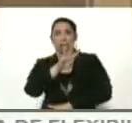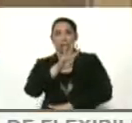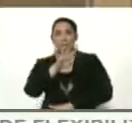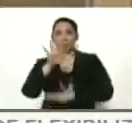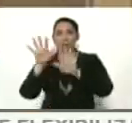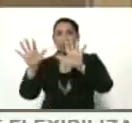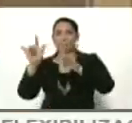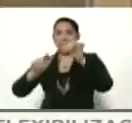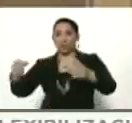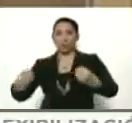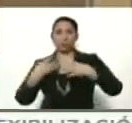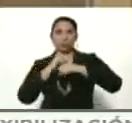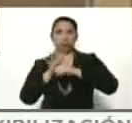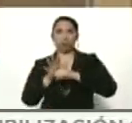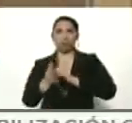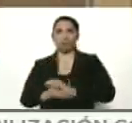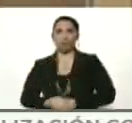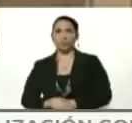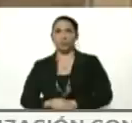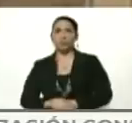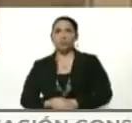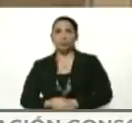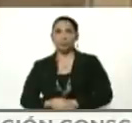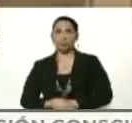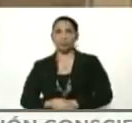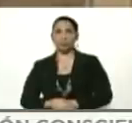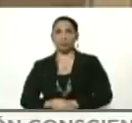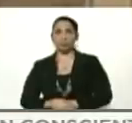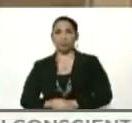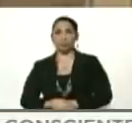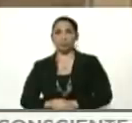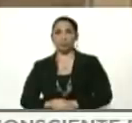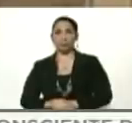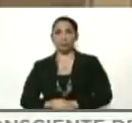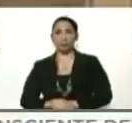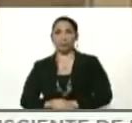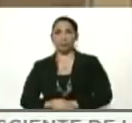342,410 casos en el hermano Brasil.